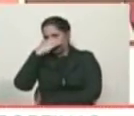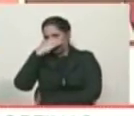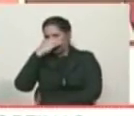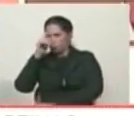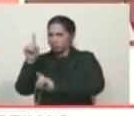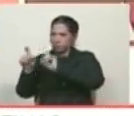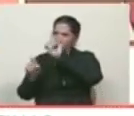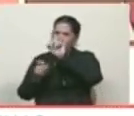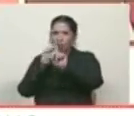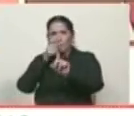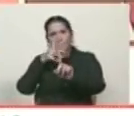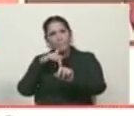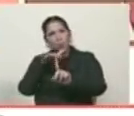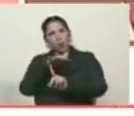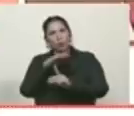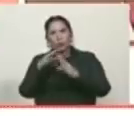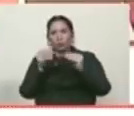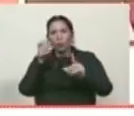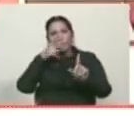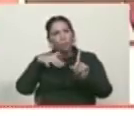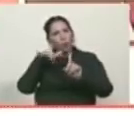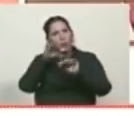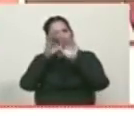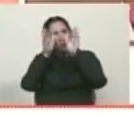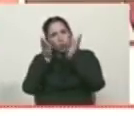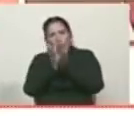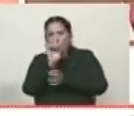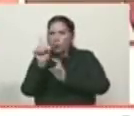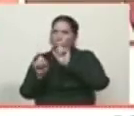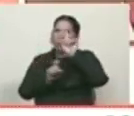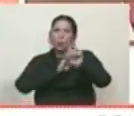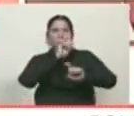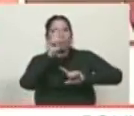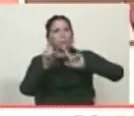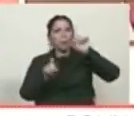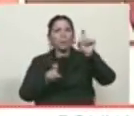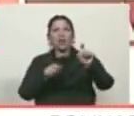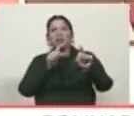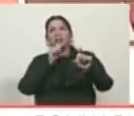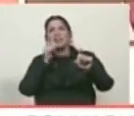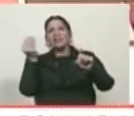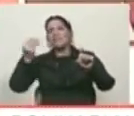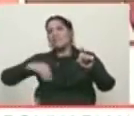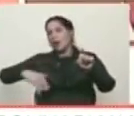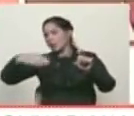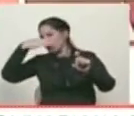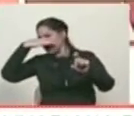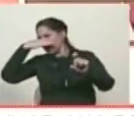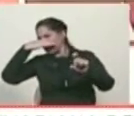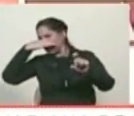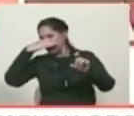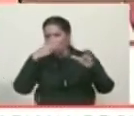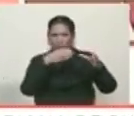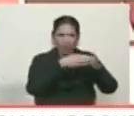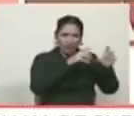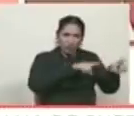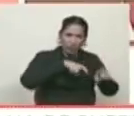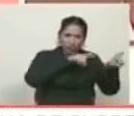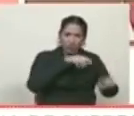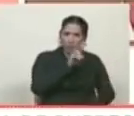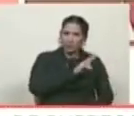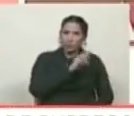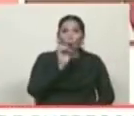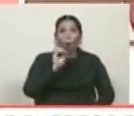pueblos, habría que preguntarle a todos los pueblos del mundo, ¿qué es más terrorista? Si una organización campesina de Venezuela o las